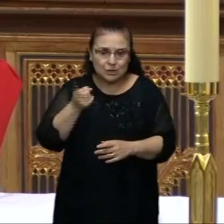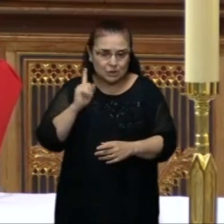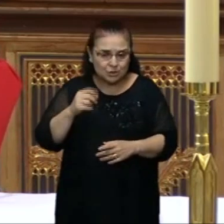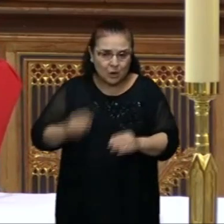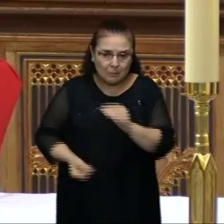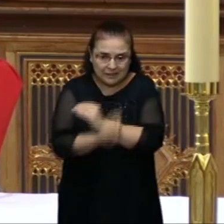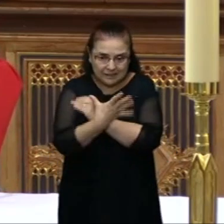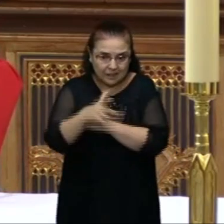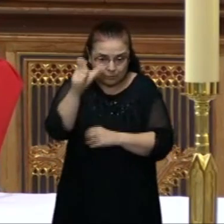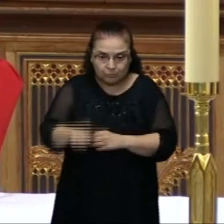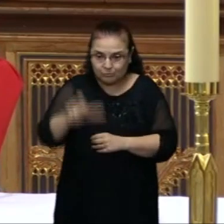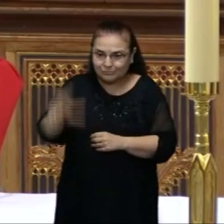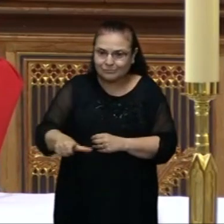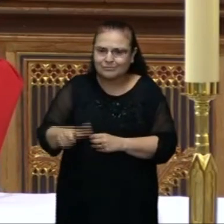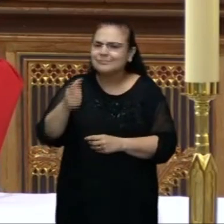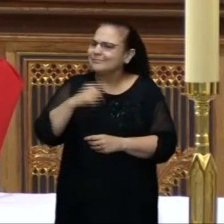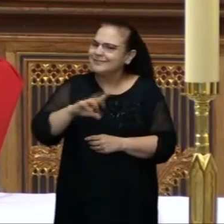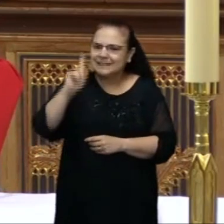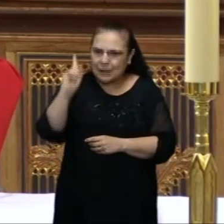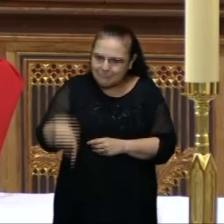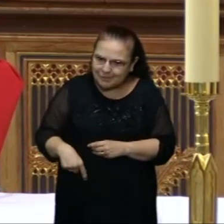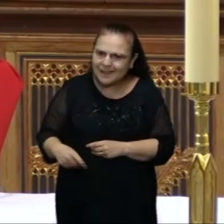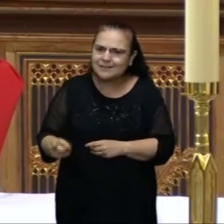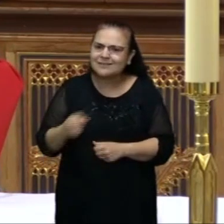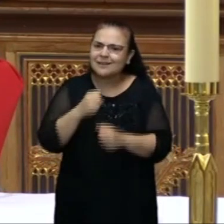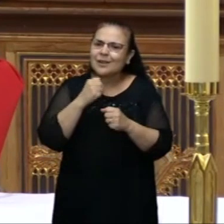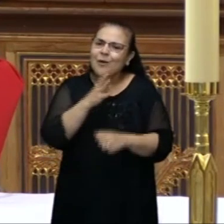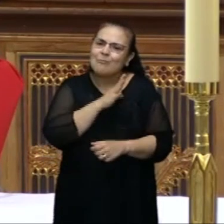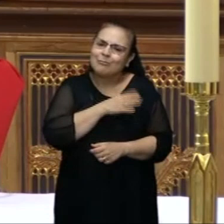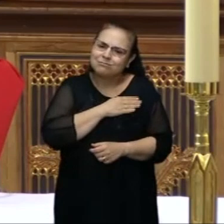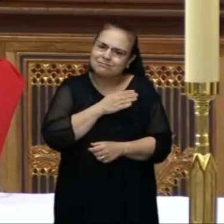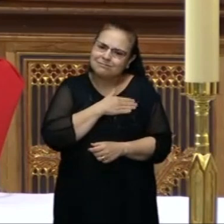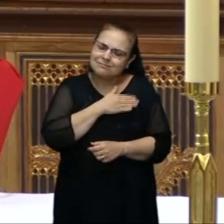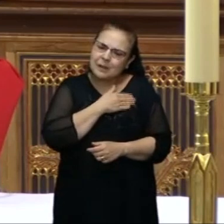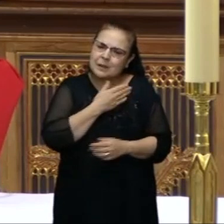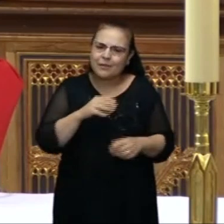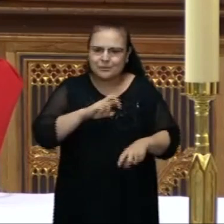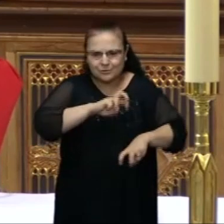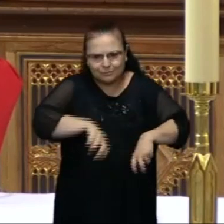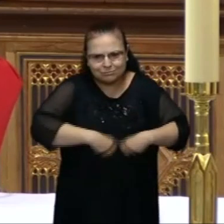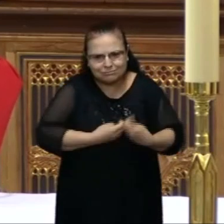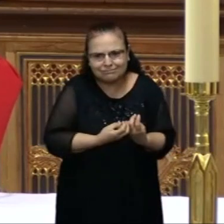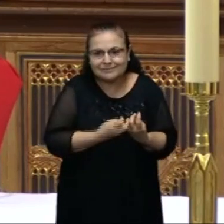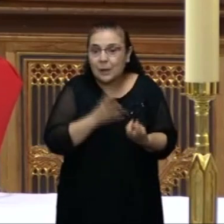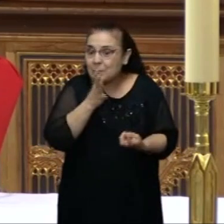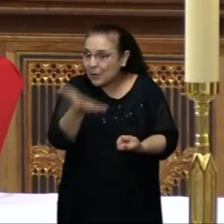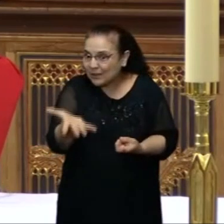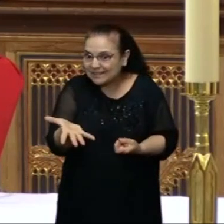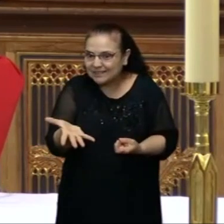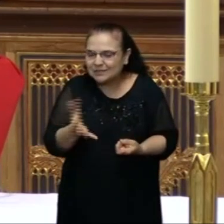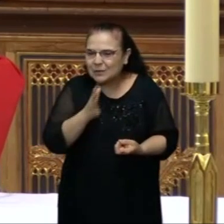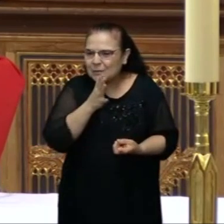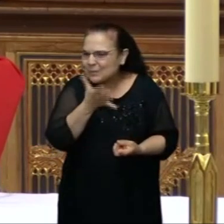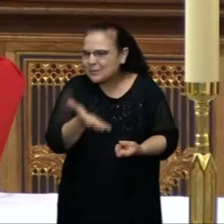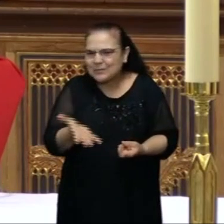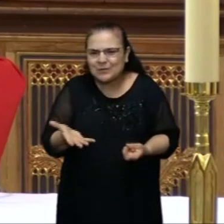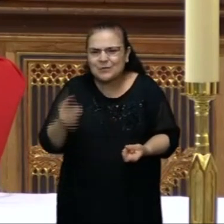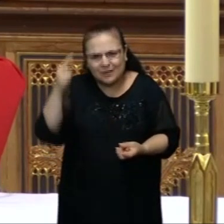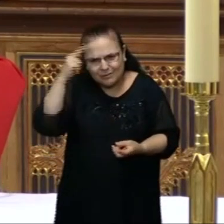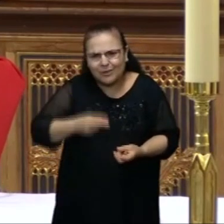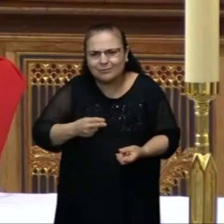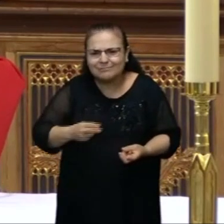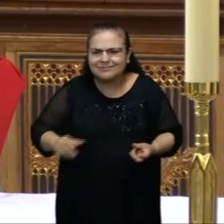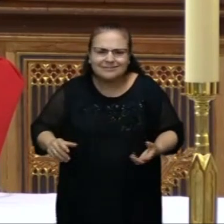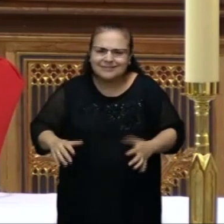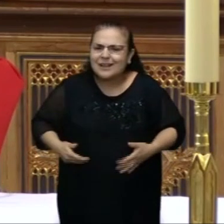humano, sino también su bondadoso restaurador. Por eso, con razón te sirven todas